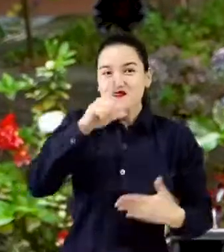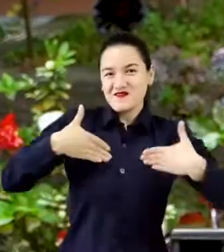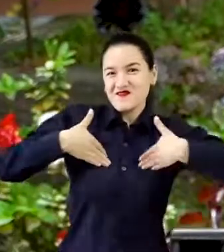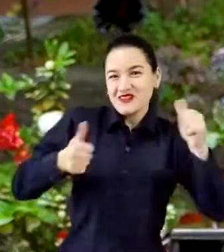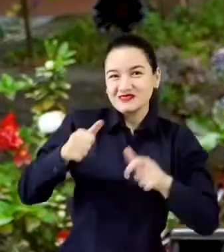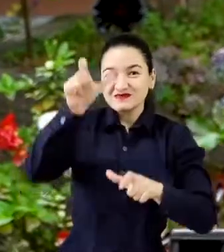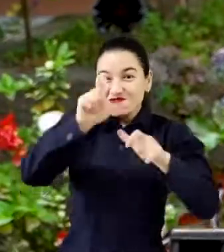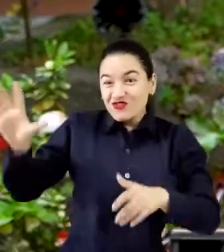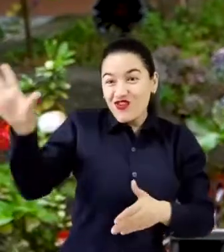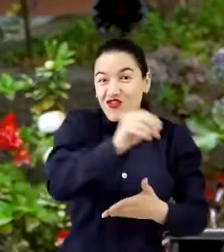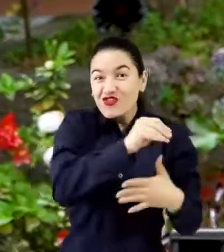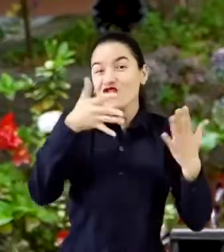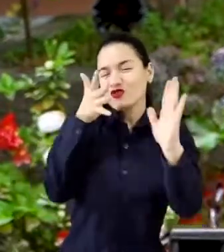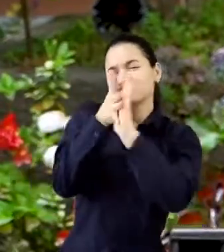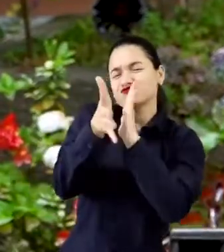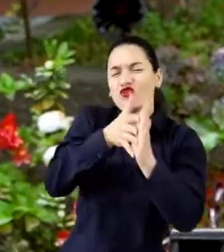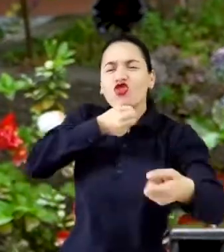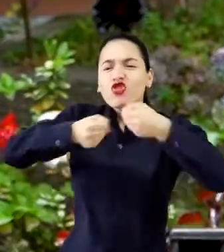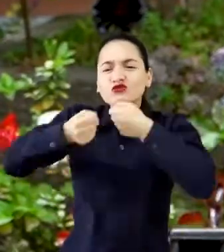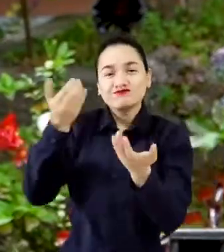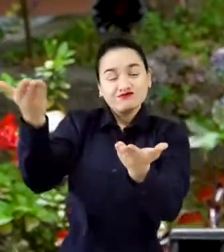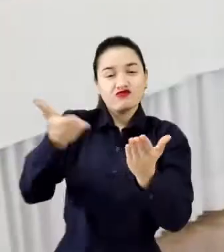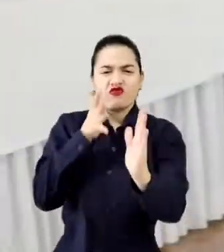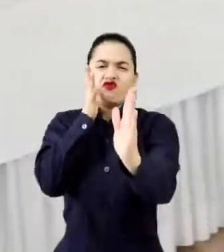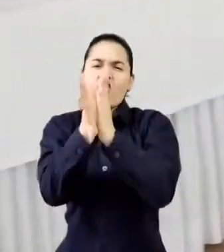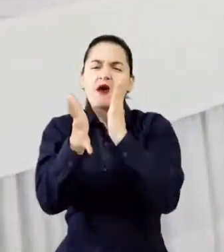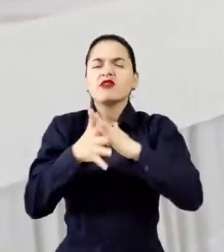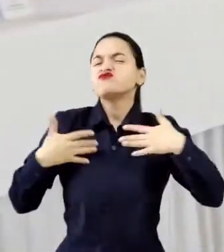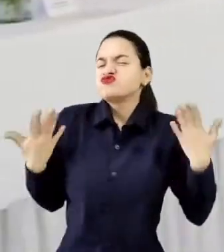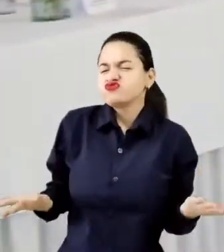Feliz lunes para todos y bienvenidos a nuestra nota del día.